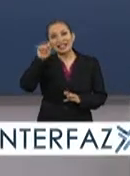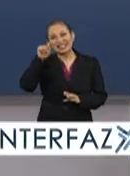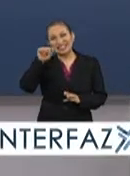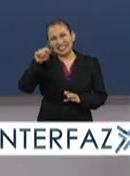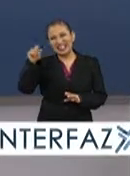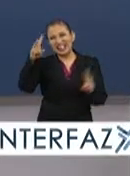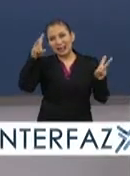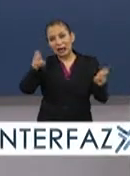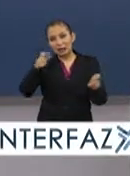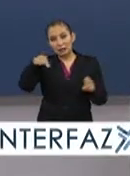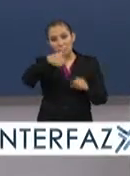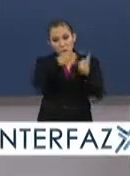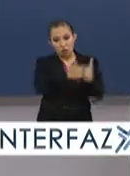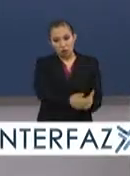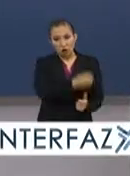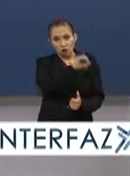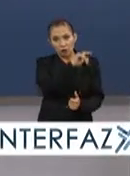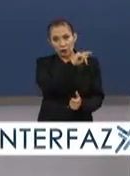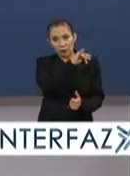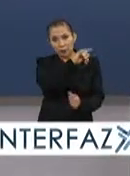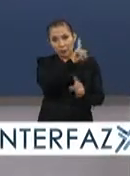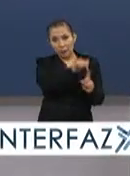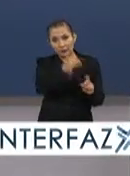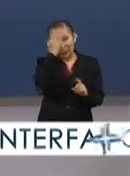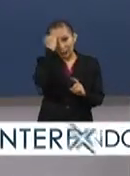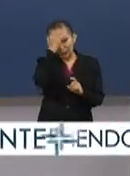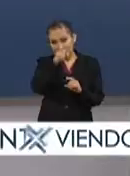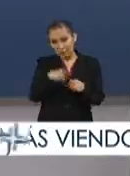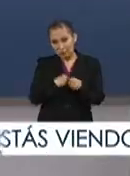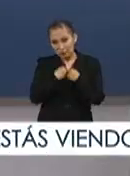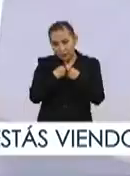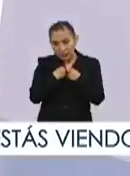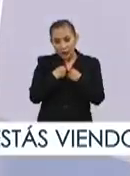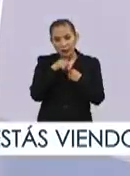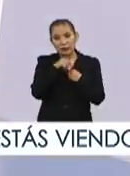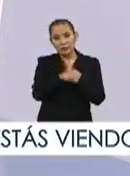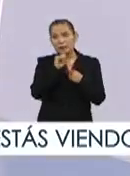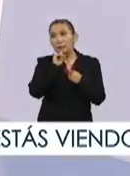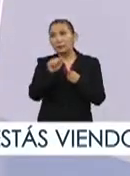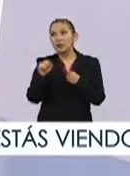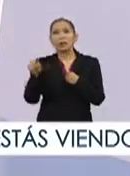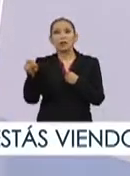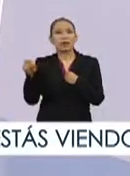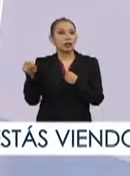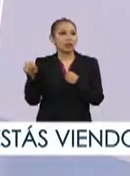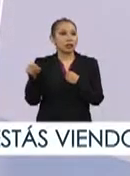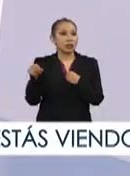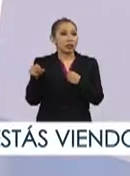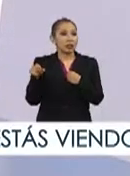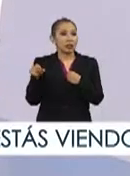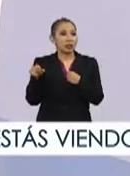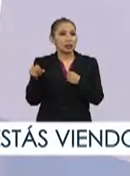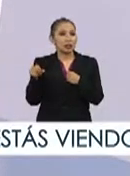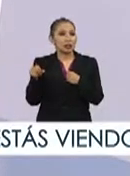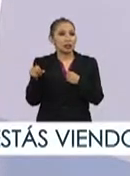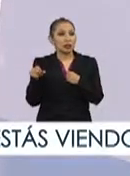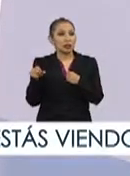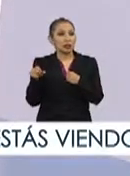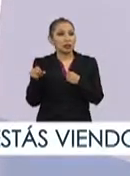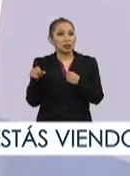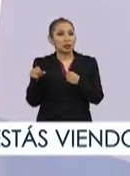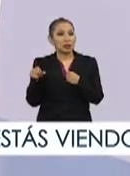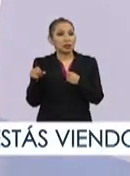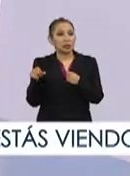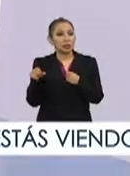con la estancia de Octavio Paz en la India, y también con un...